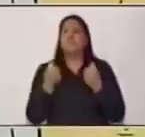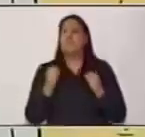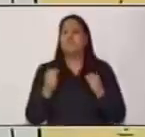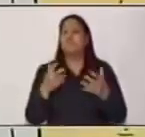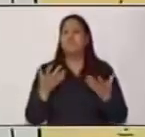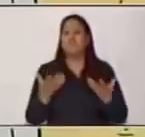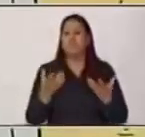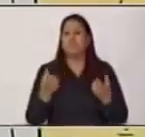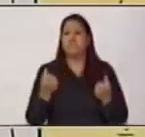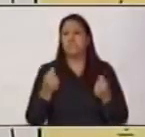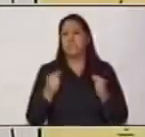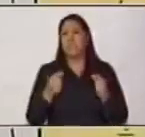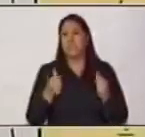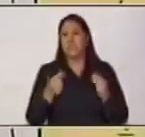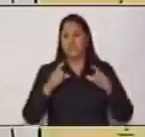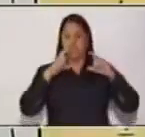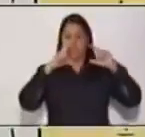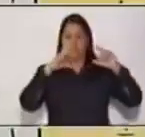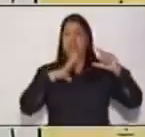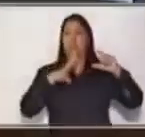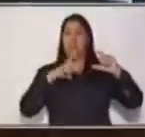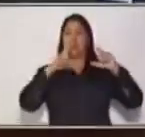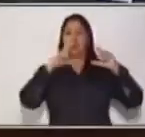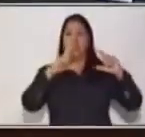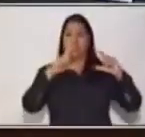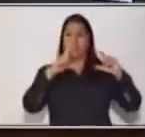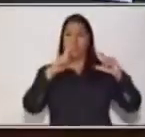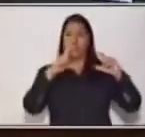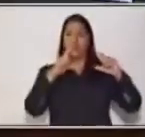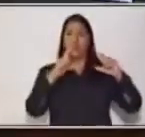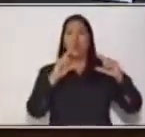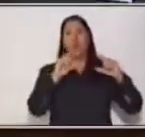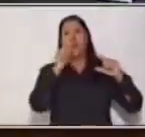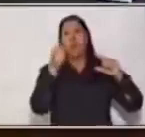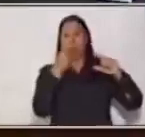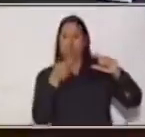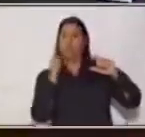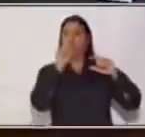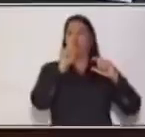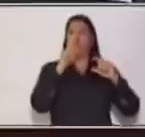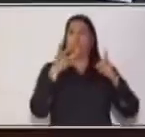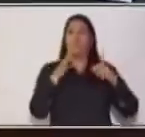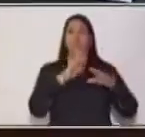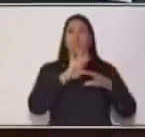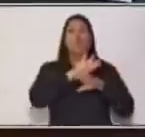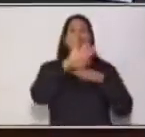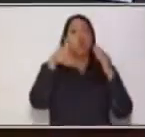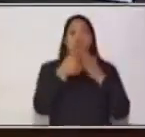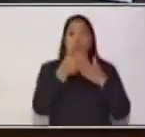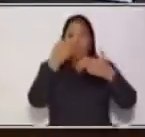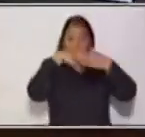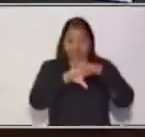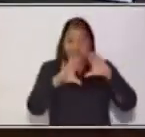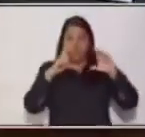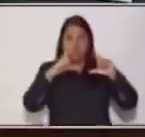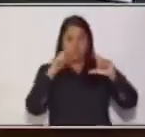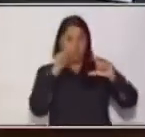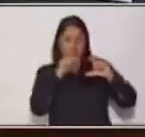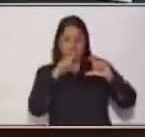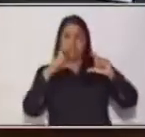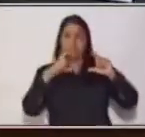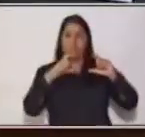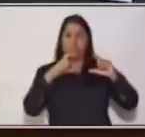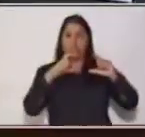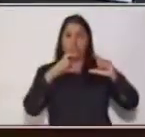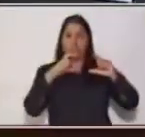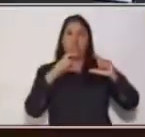un producto dentro de paréntesis y un exponente? Todo lo que está dentro del paréntesis está afectado por